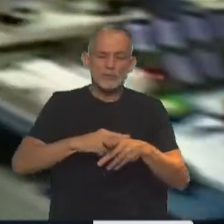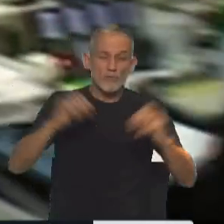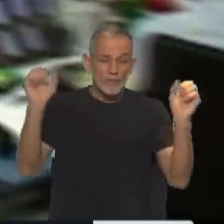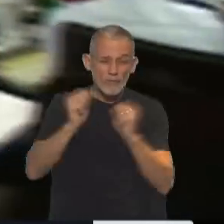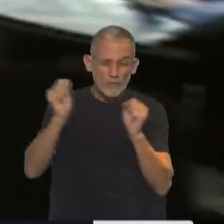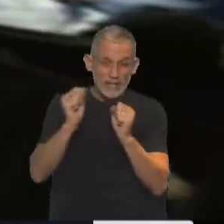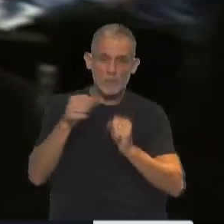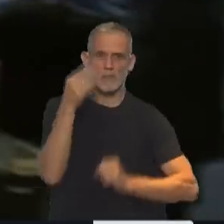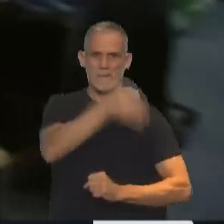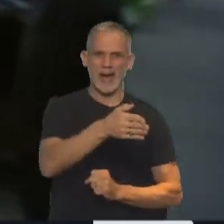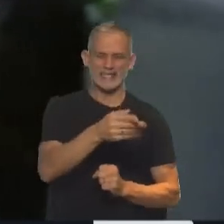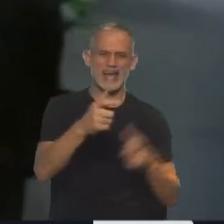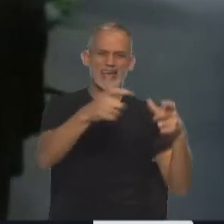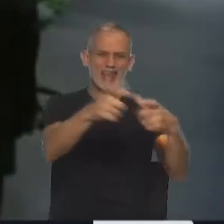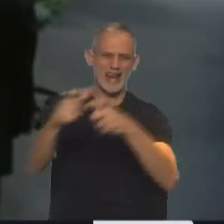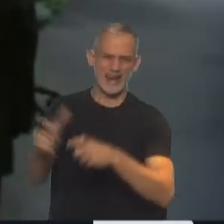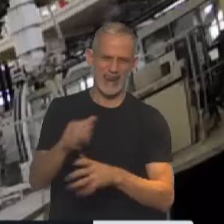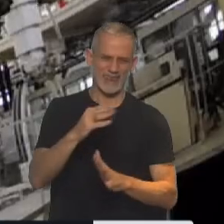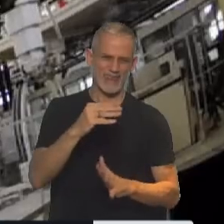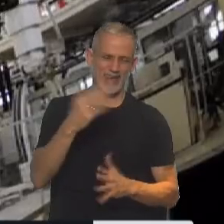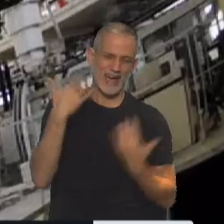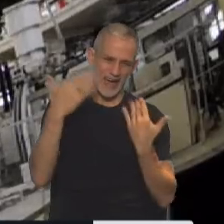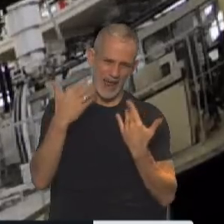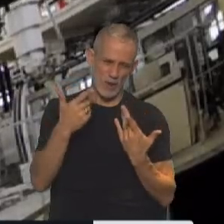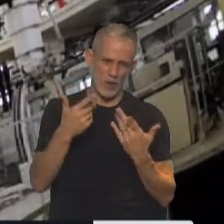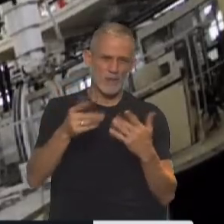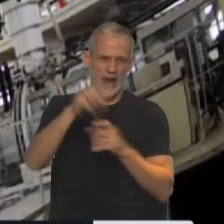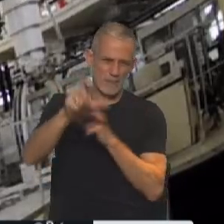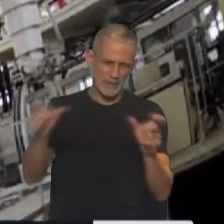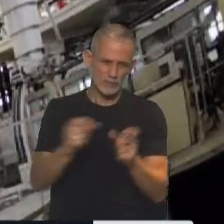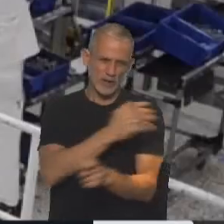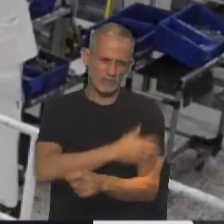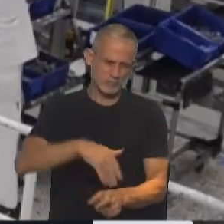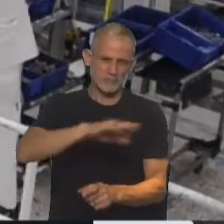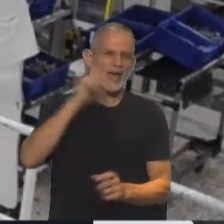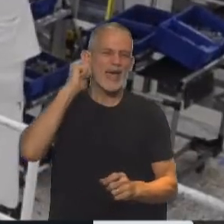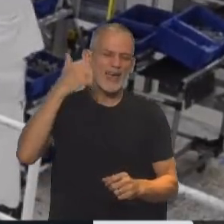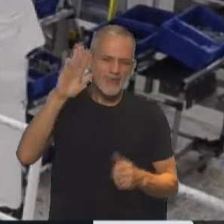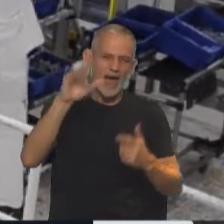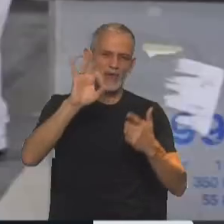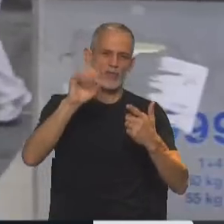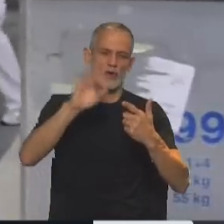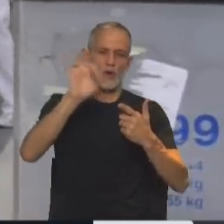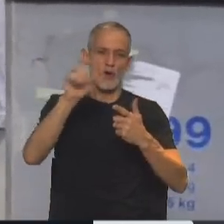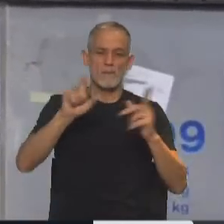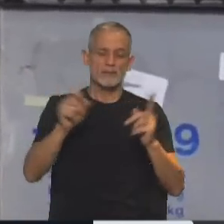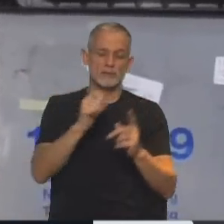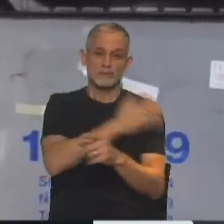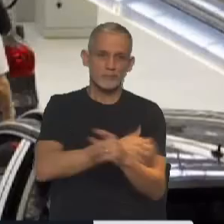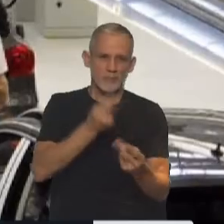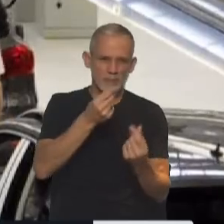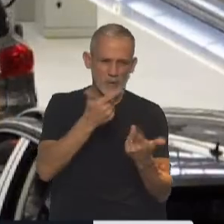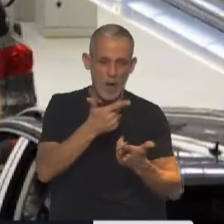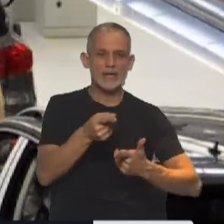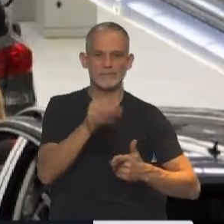además de las islas de calor dice destinada principalmente a las personas de avanzada edad o aquellos de menor recursos también